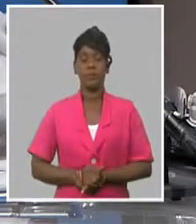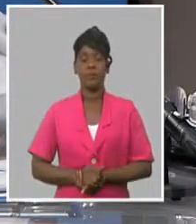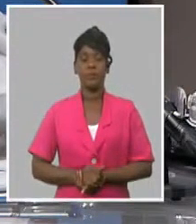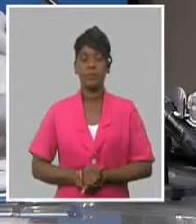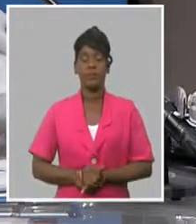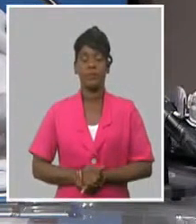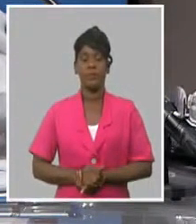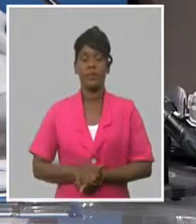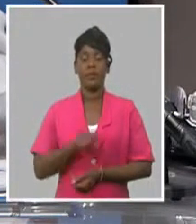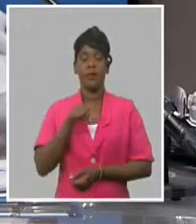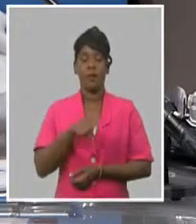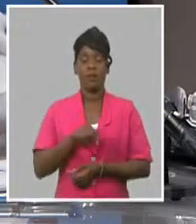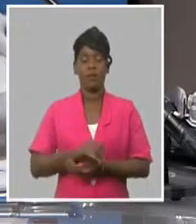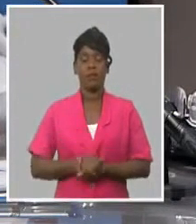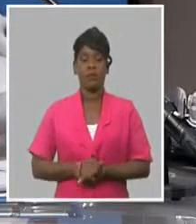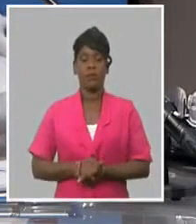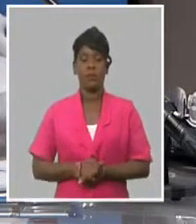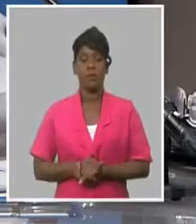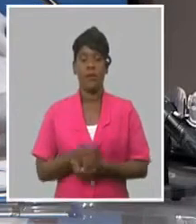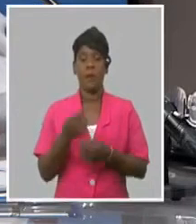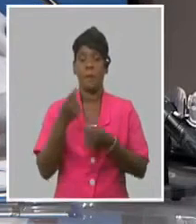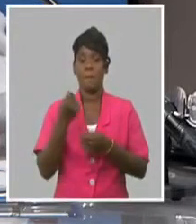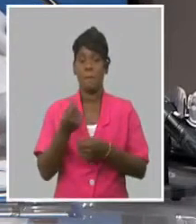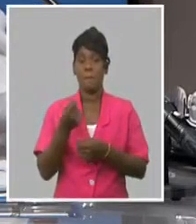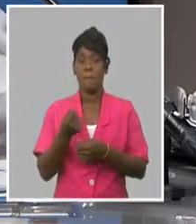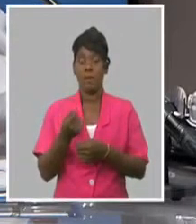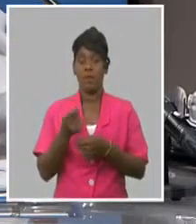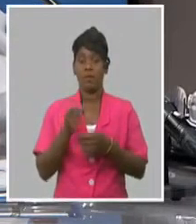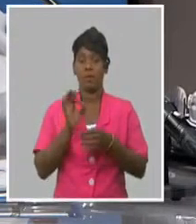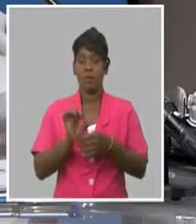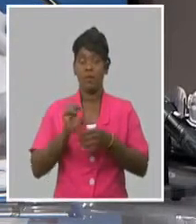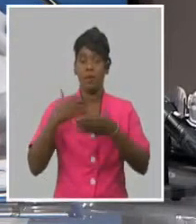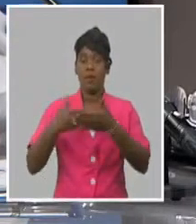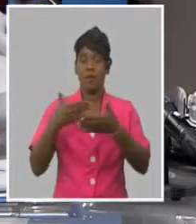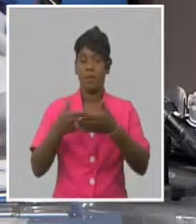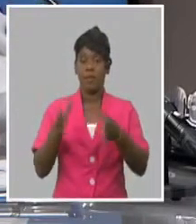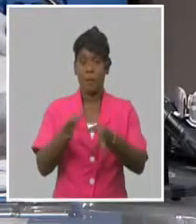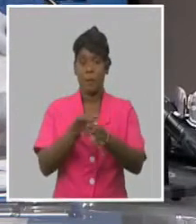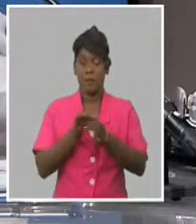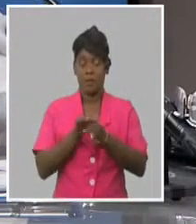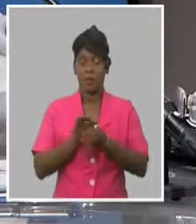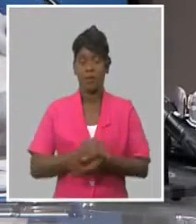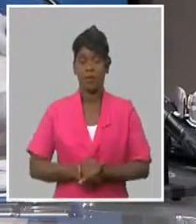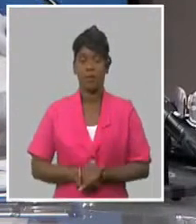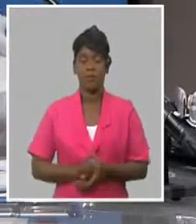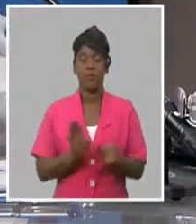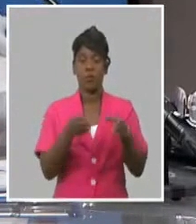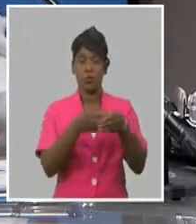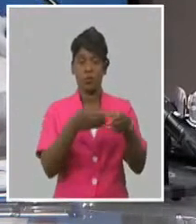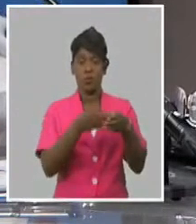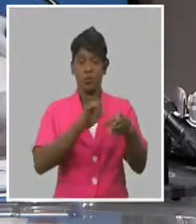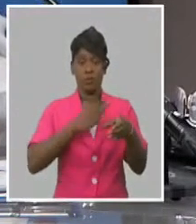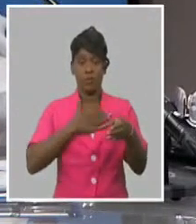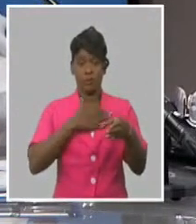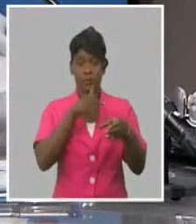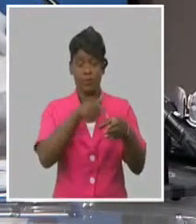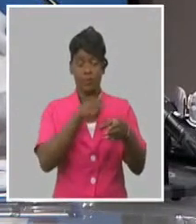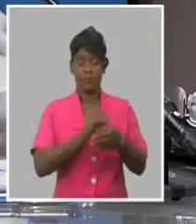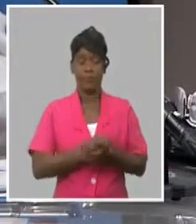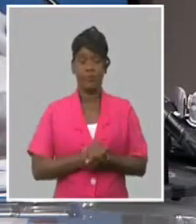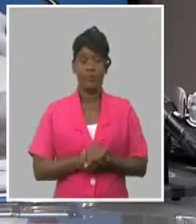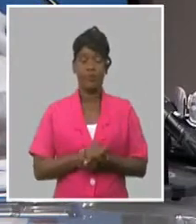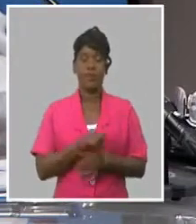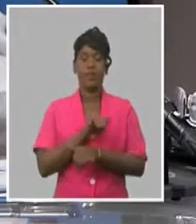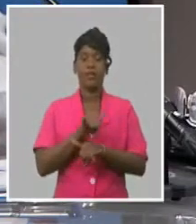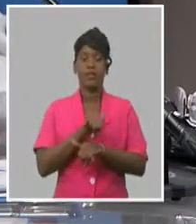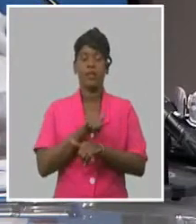Ahora, los precios minoristas. Hay un grupo de productos minoristas que